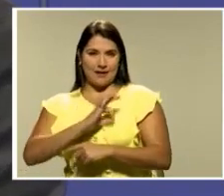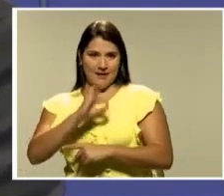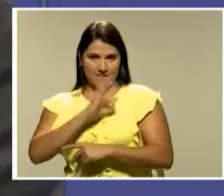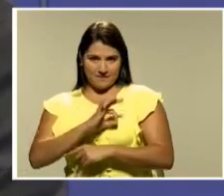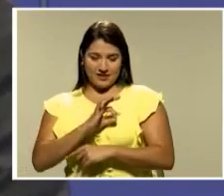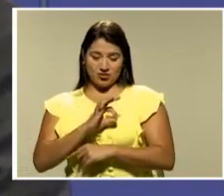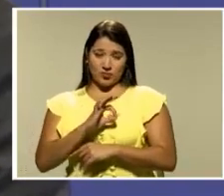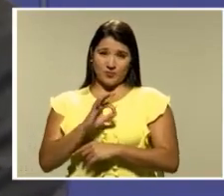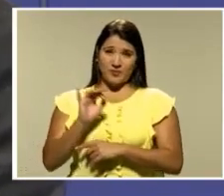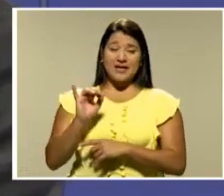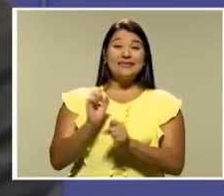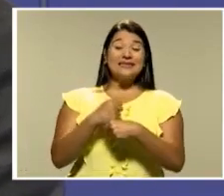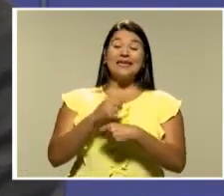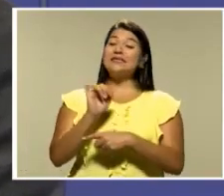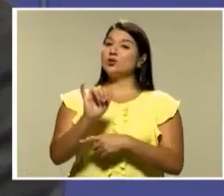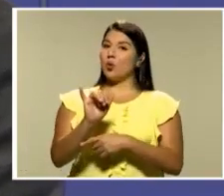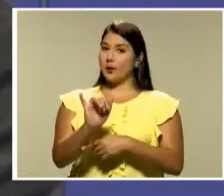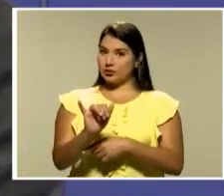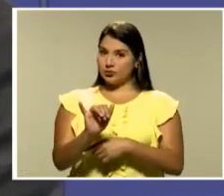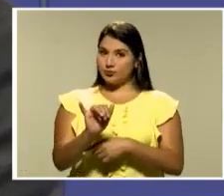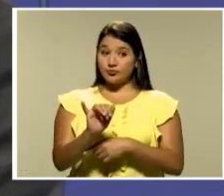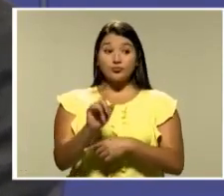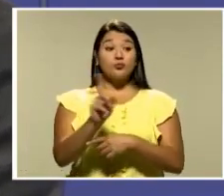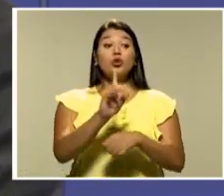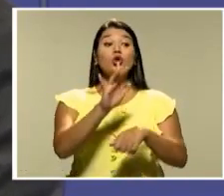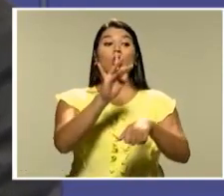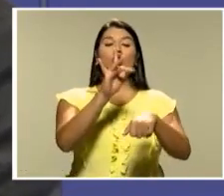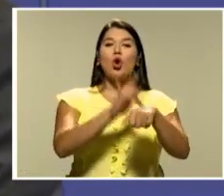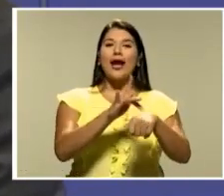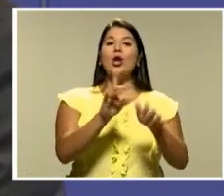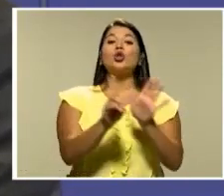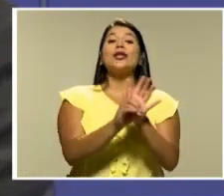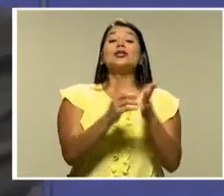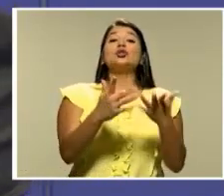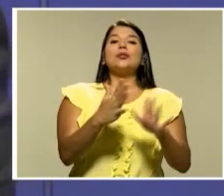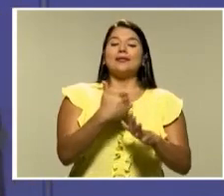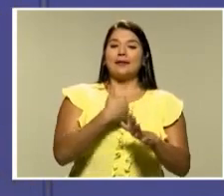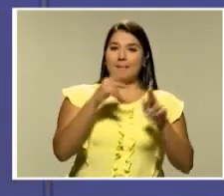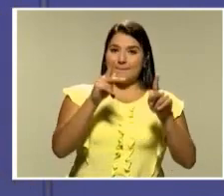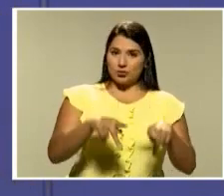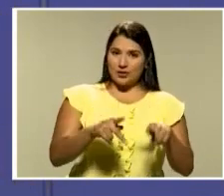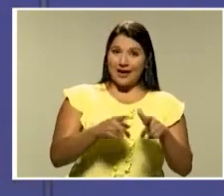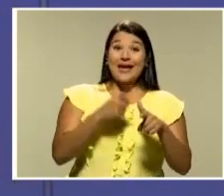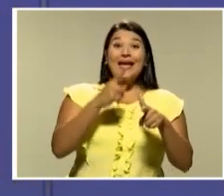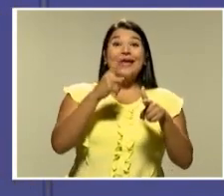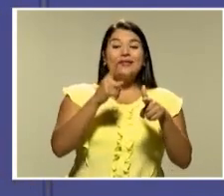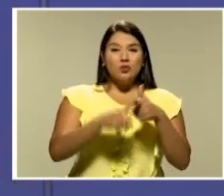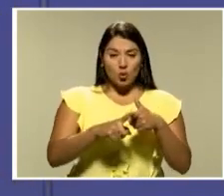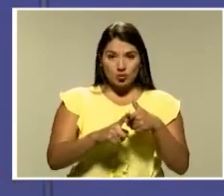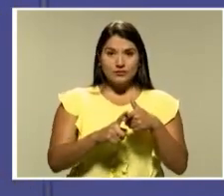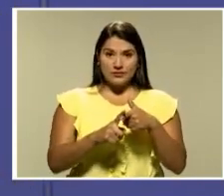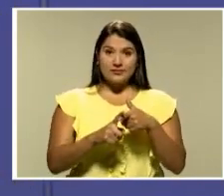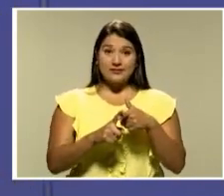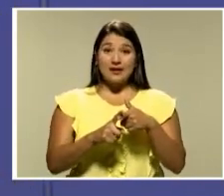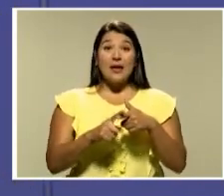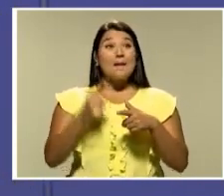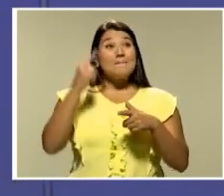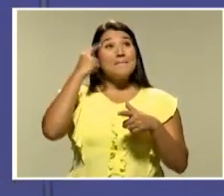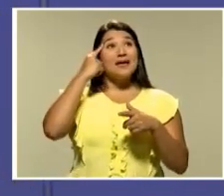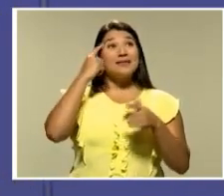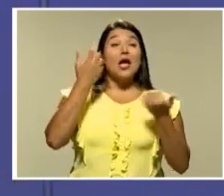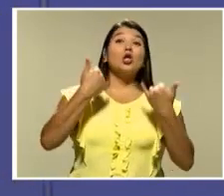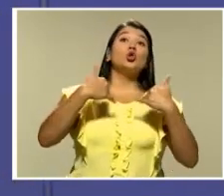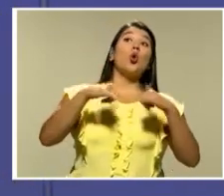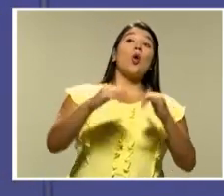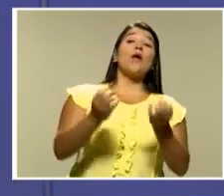aquel momento, en no tocar mucho los derechos adquiridos, y eso provoca que haya la impresión de que todavía tenemos un montón